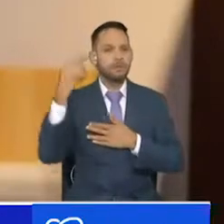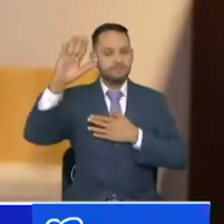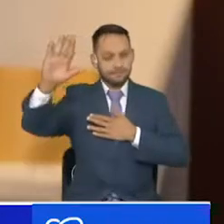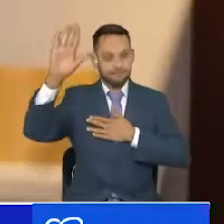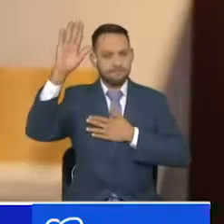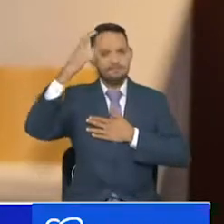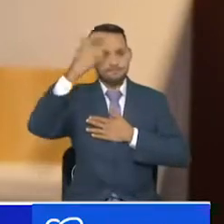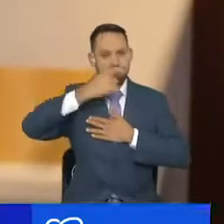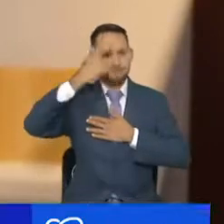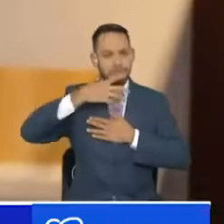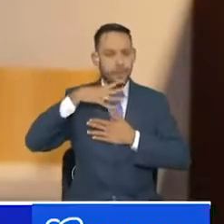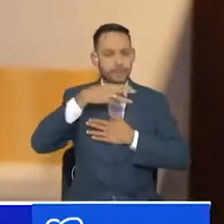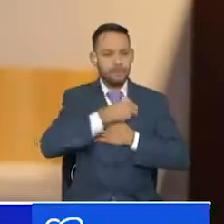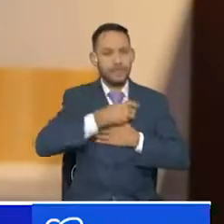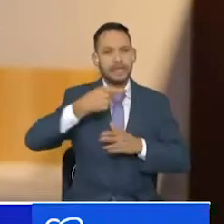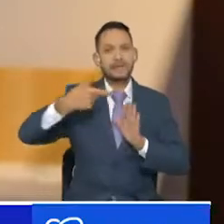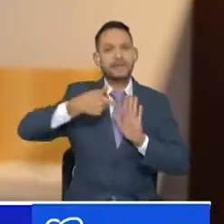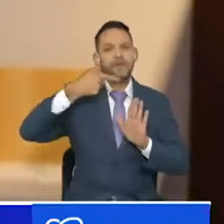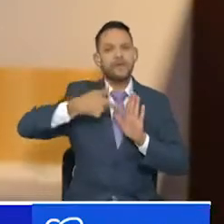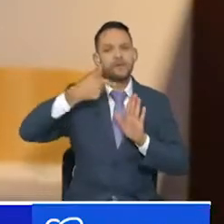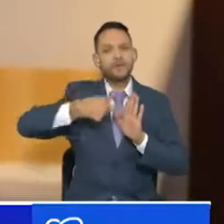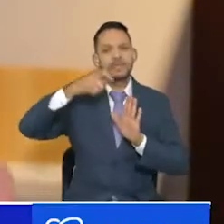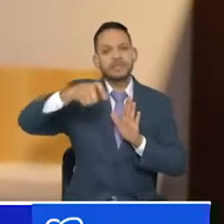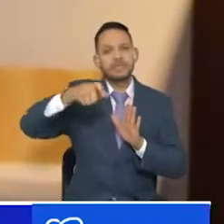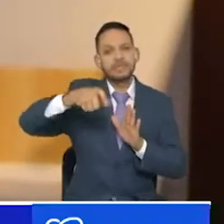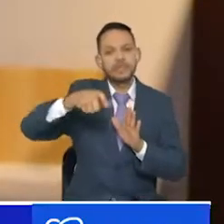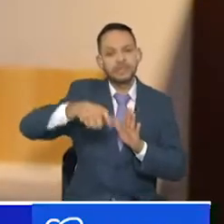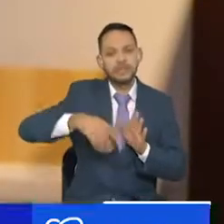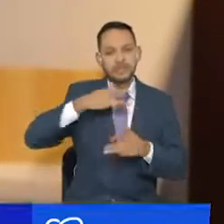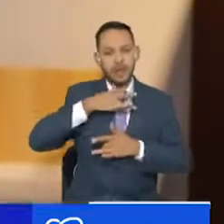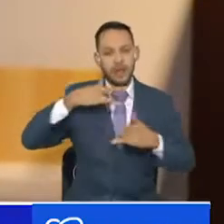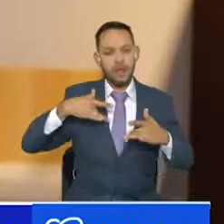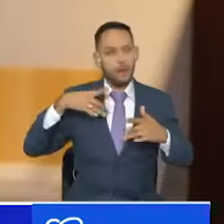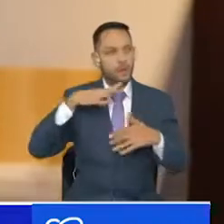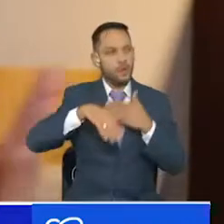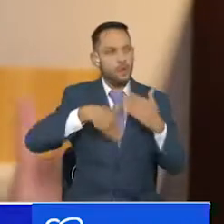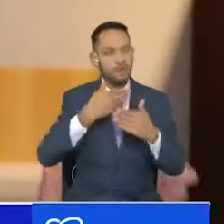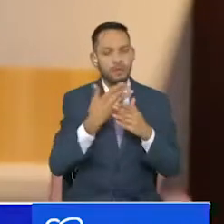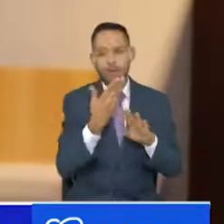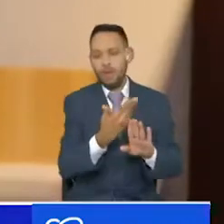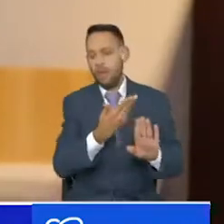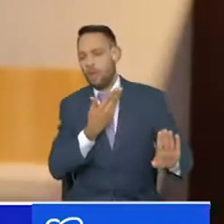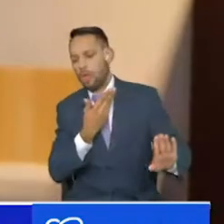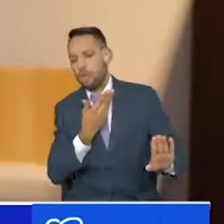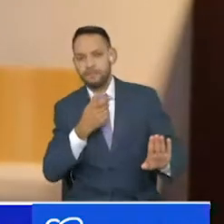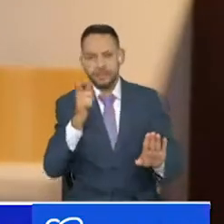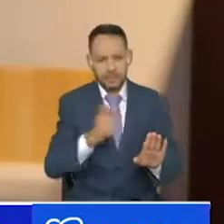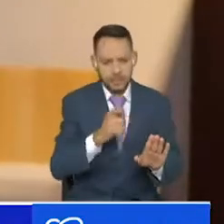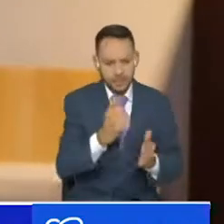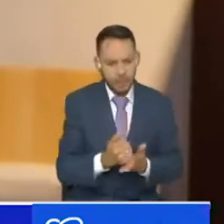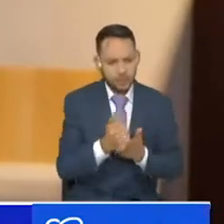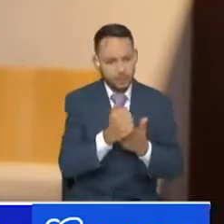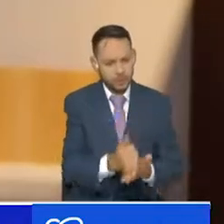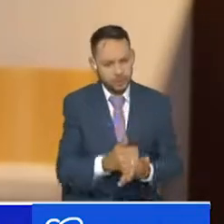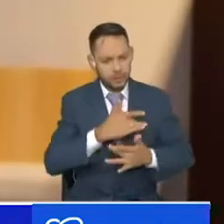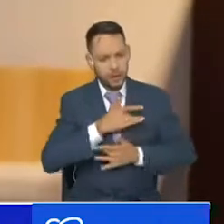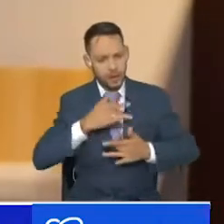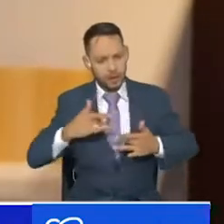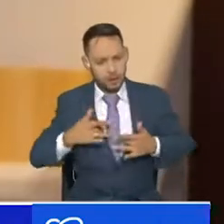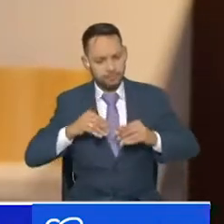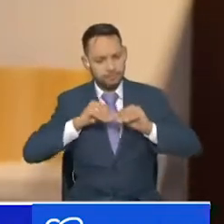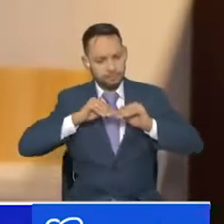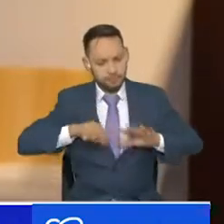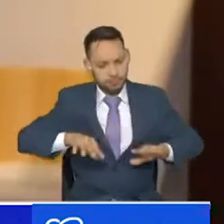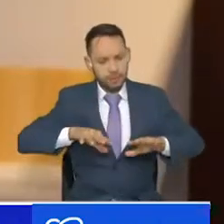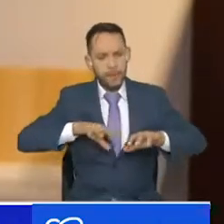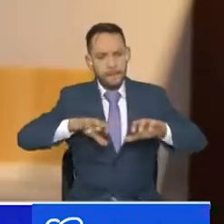estructural que requiere la salud no podemos darle la espalda a los quindianos a los colombianos la salud está pasando